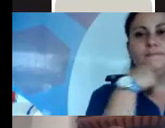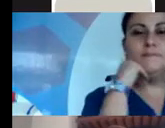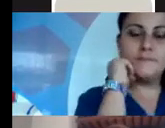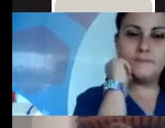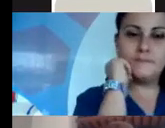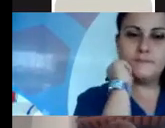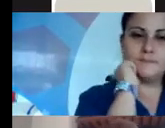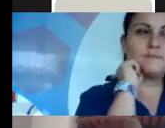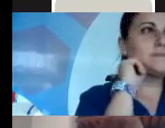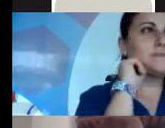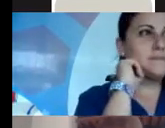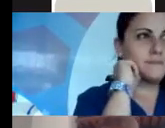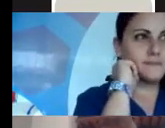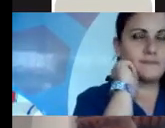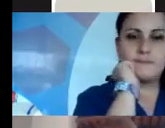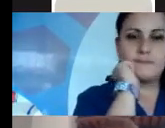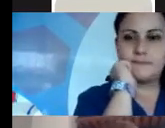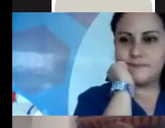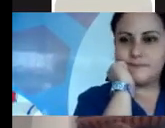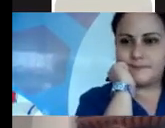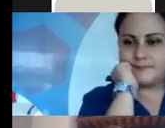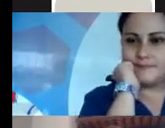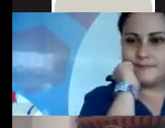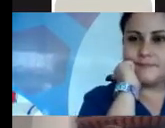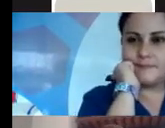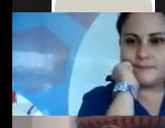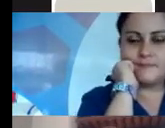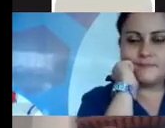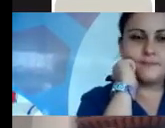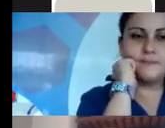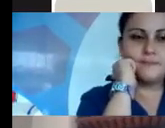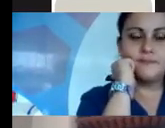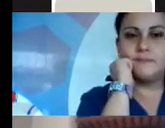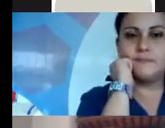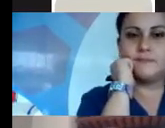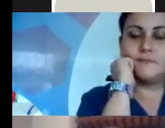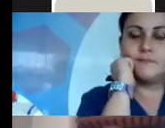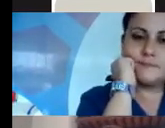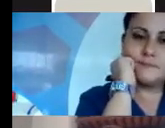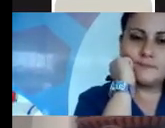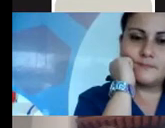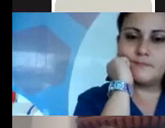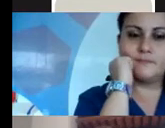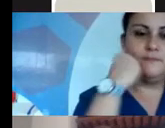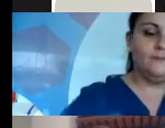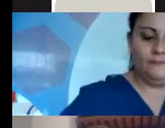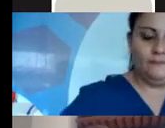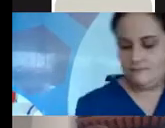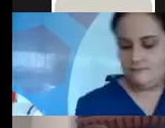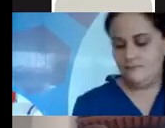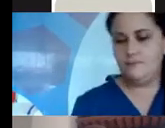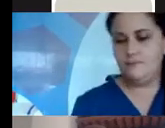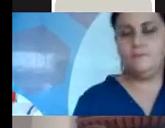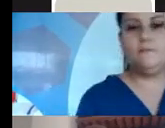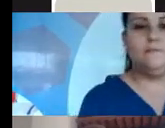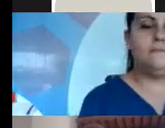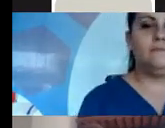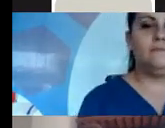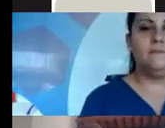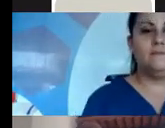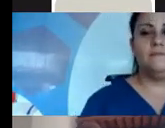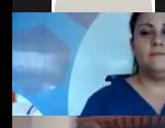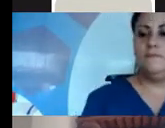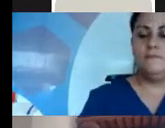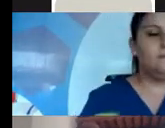de material que es el acrílico. Tener mucha atención a que se rompe fácilmente, que flecta demasiado. De ahí el tema de que